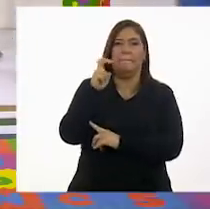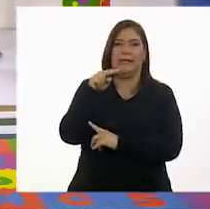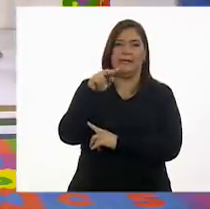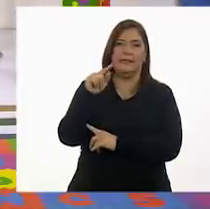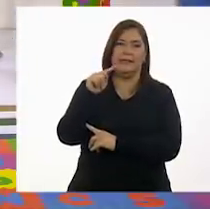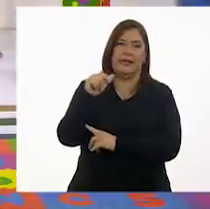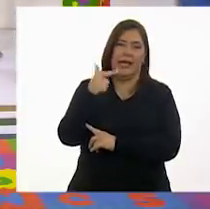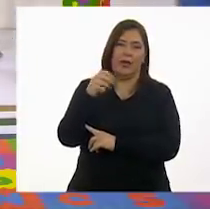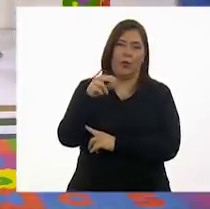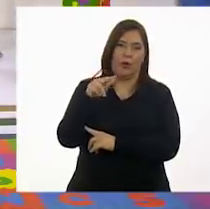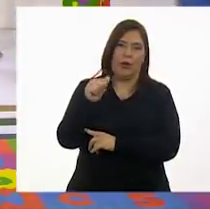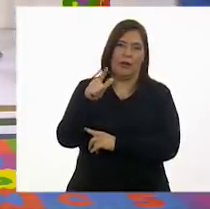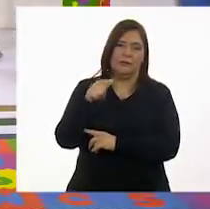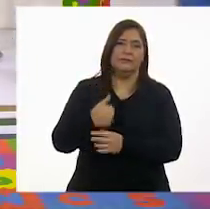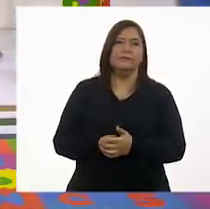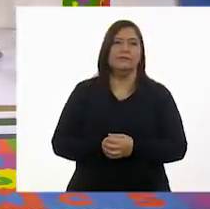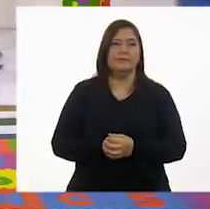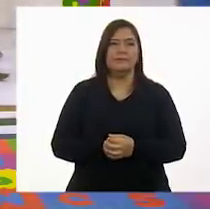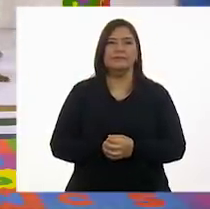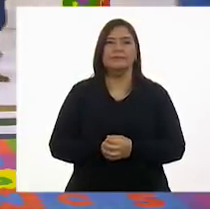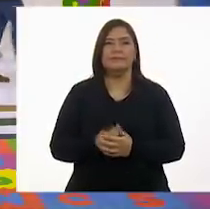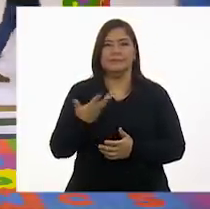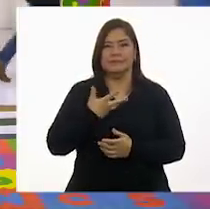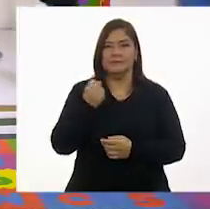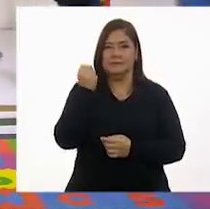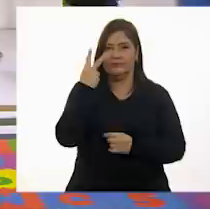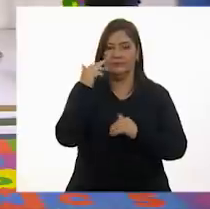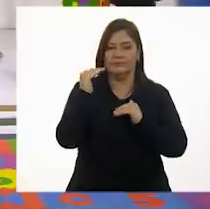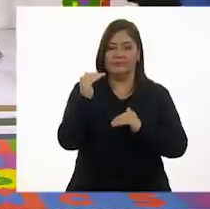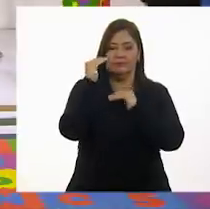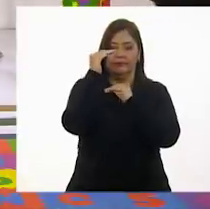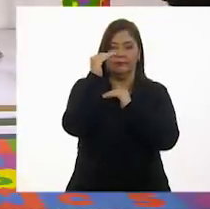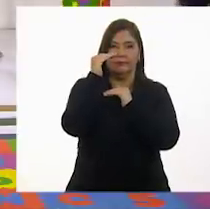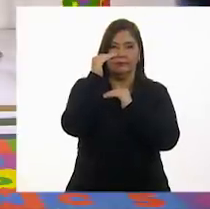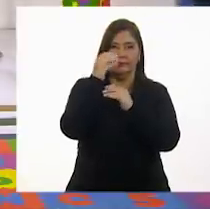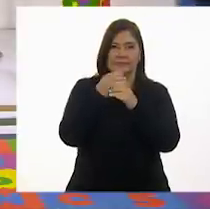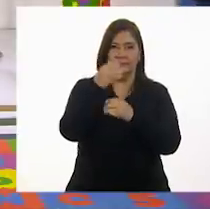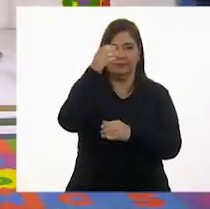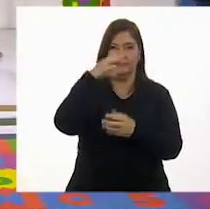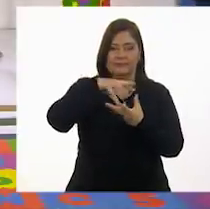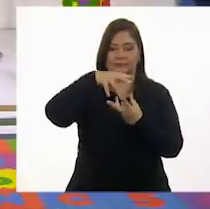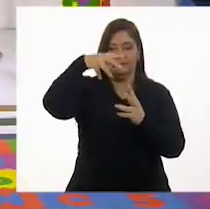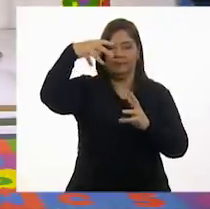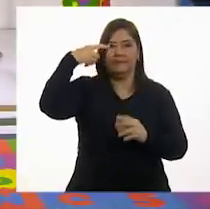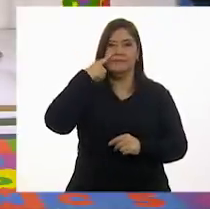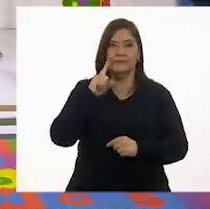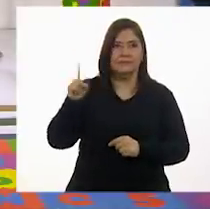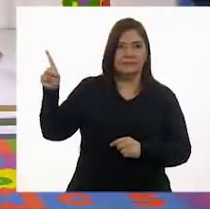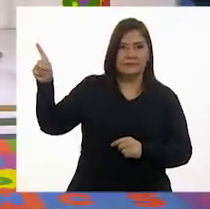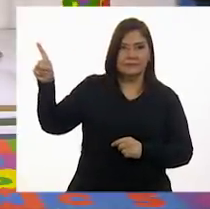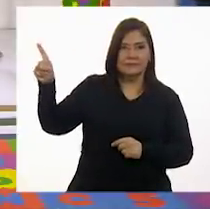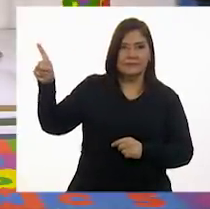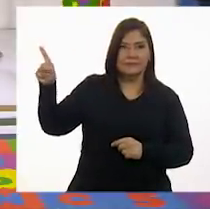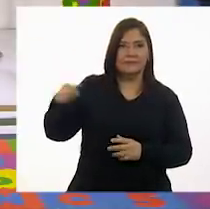están. Y tiene dos. Muy bien, tiene dos bases que son